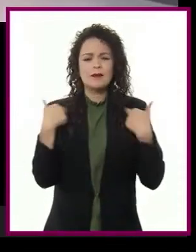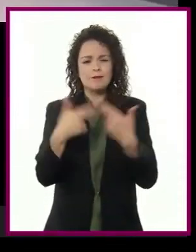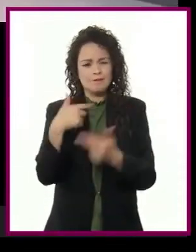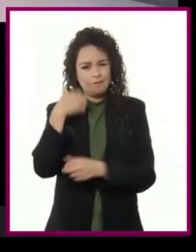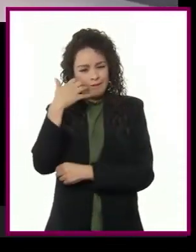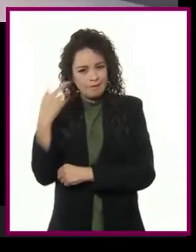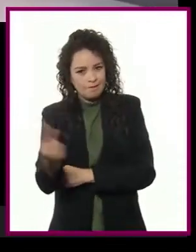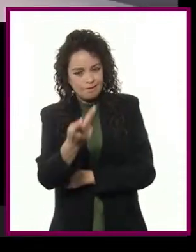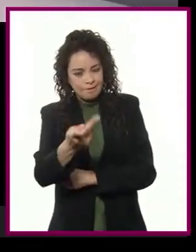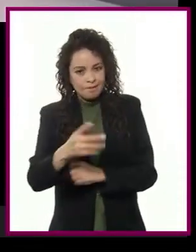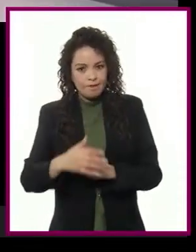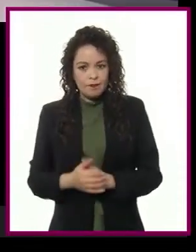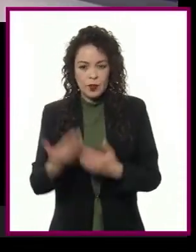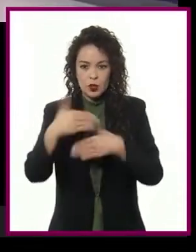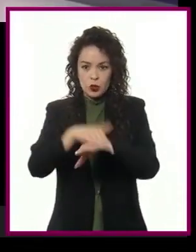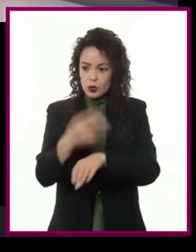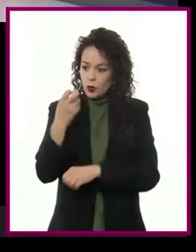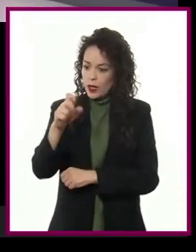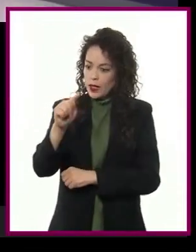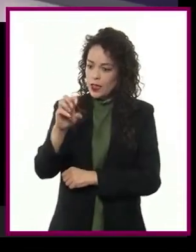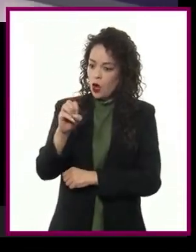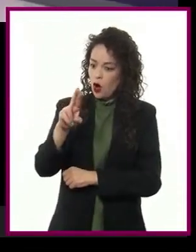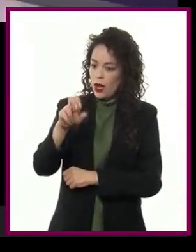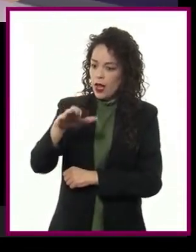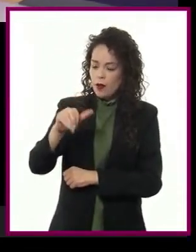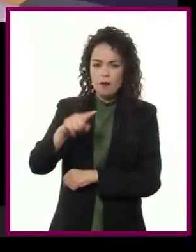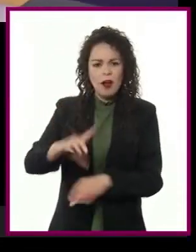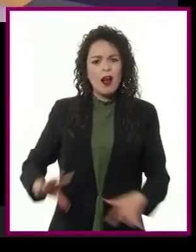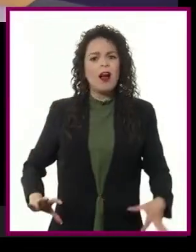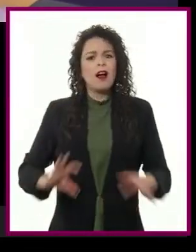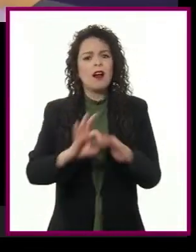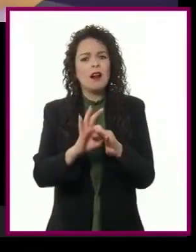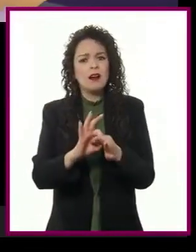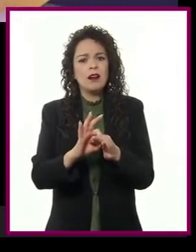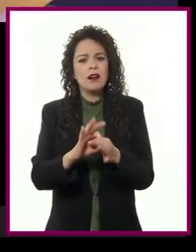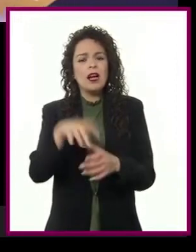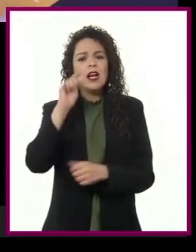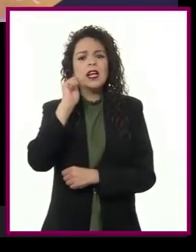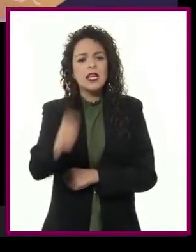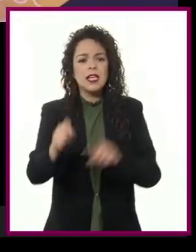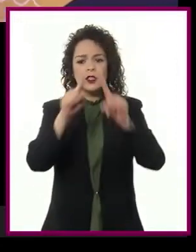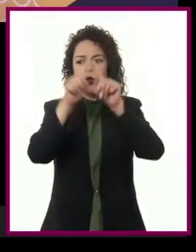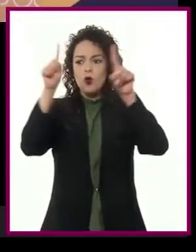que establece el teorema, ¿qué significa el cuadrado de la